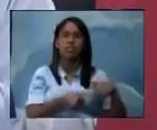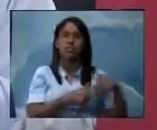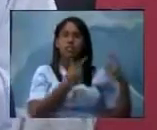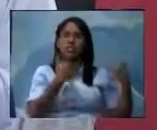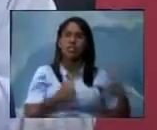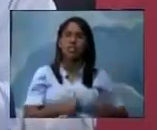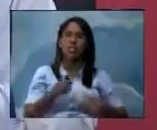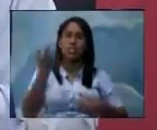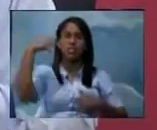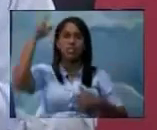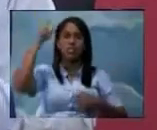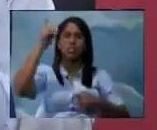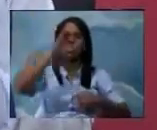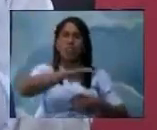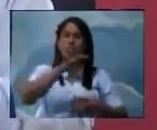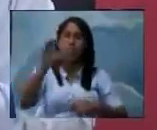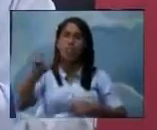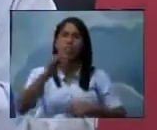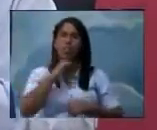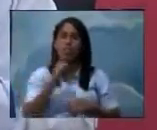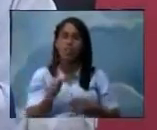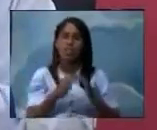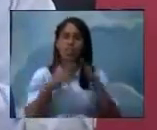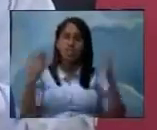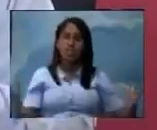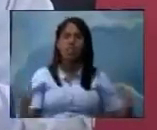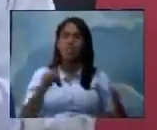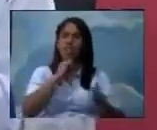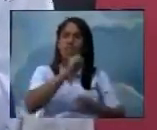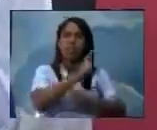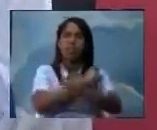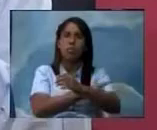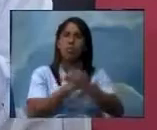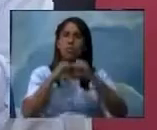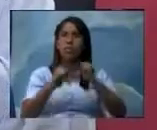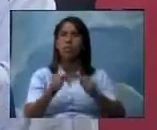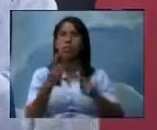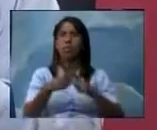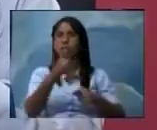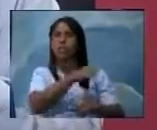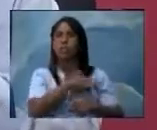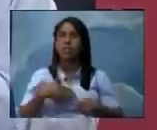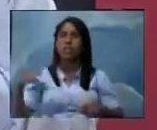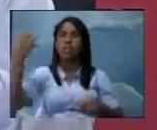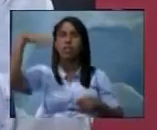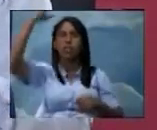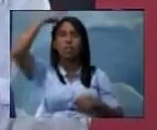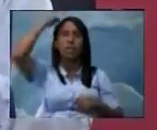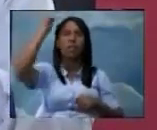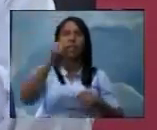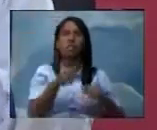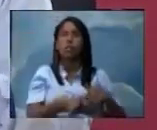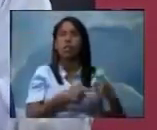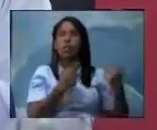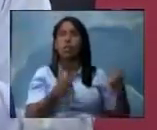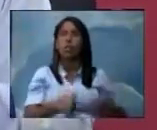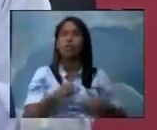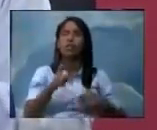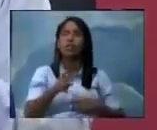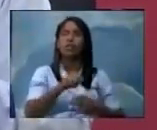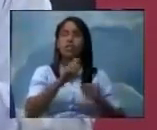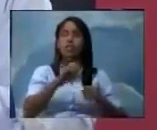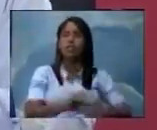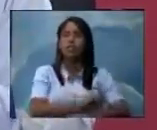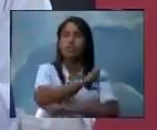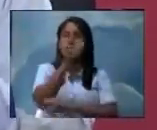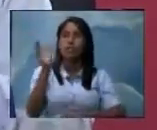Él es el rey de reyes, él es el grande, él es el poderoso, pero él quiere reinar en tu corazón. Ha reinado en el corazón